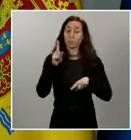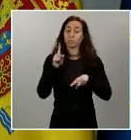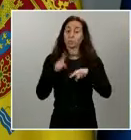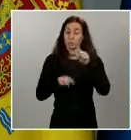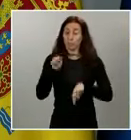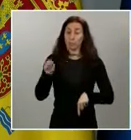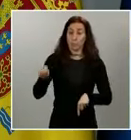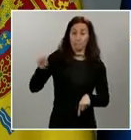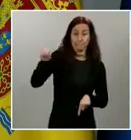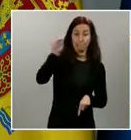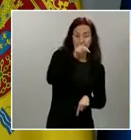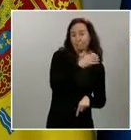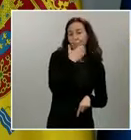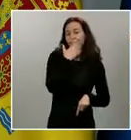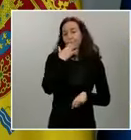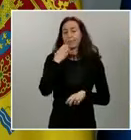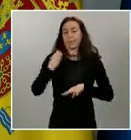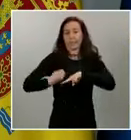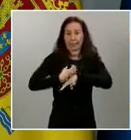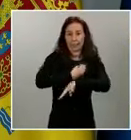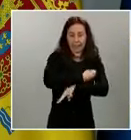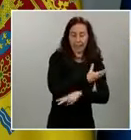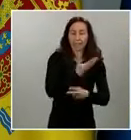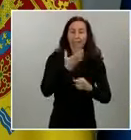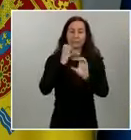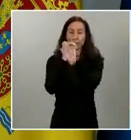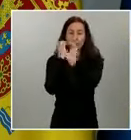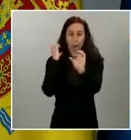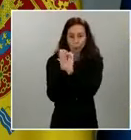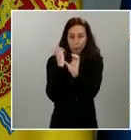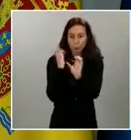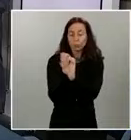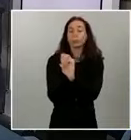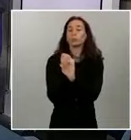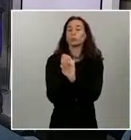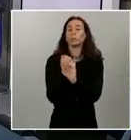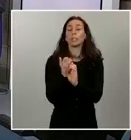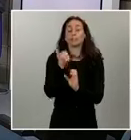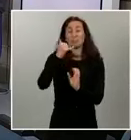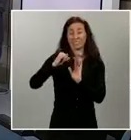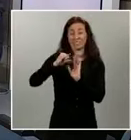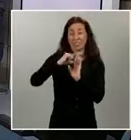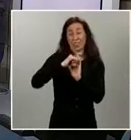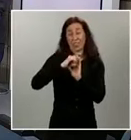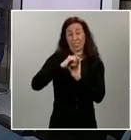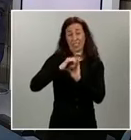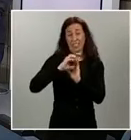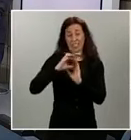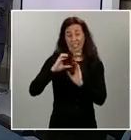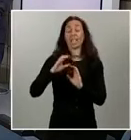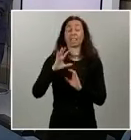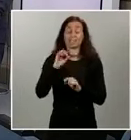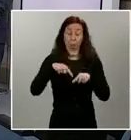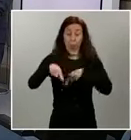estaciones de trenes, en las terminales de autobuses, esencialmente en las de cercanías y de trayectos interurbanos. En estos lugares,